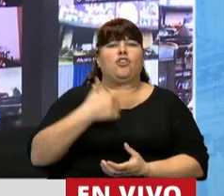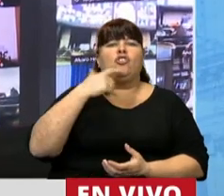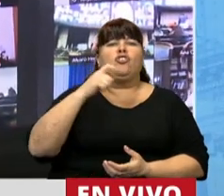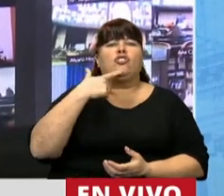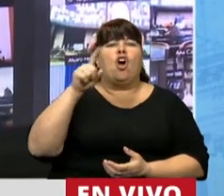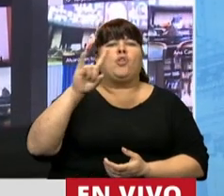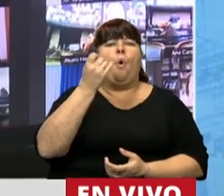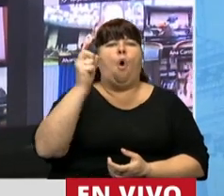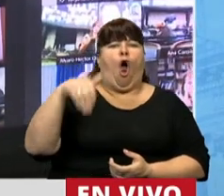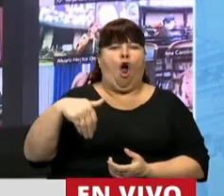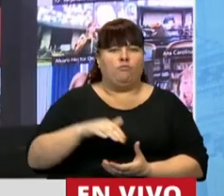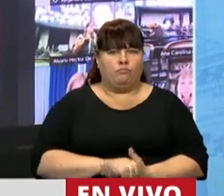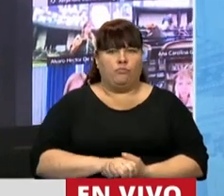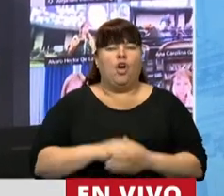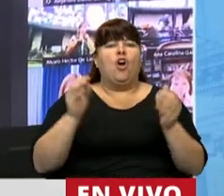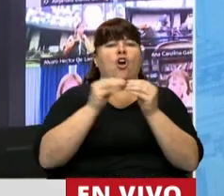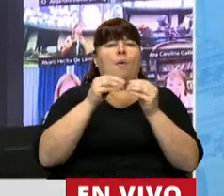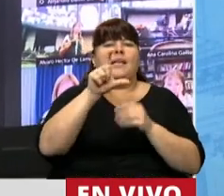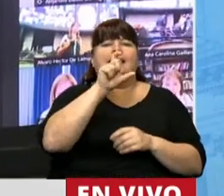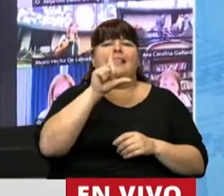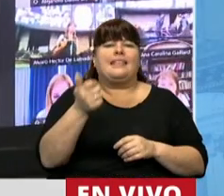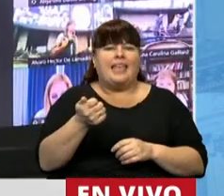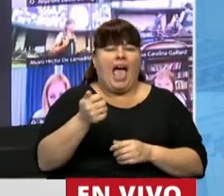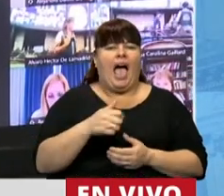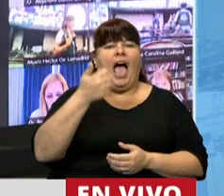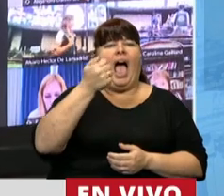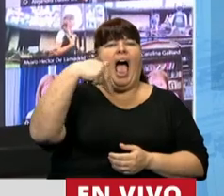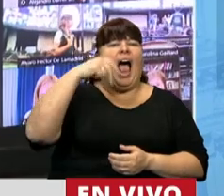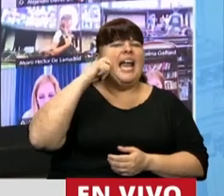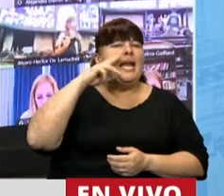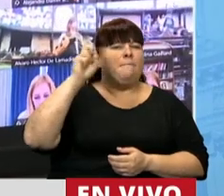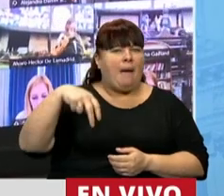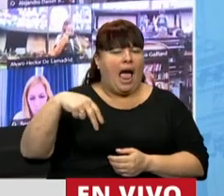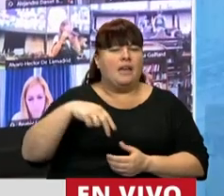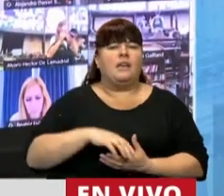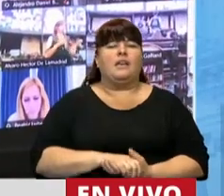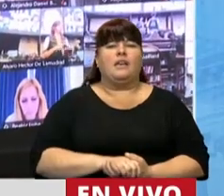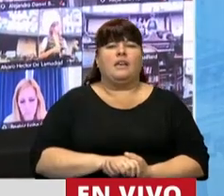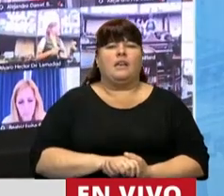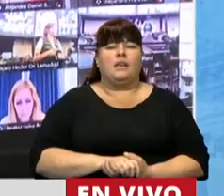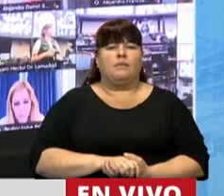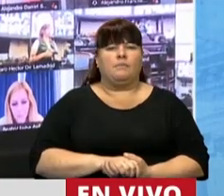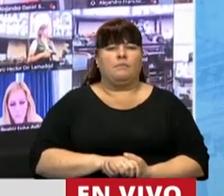de la UOM, las compañeras de la CTA, Alejandra Angrimán y Yamil